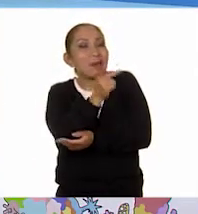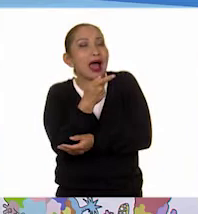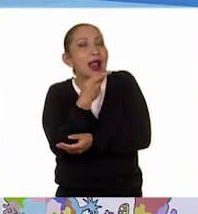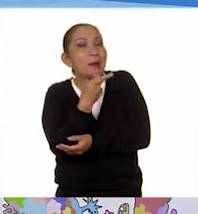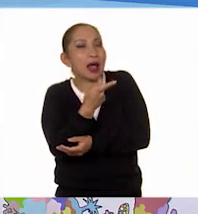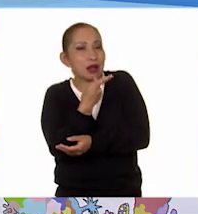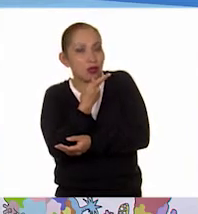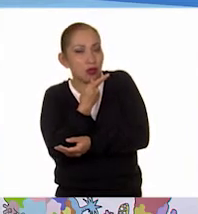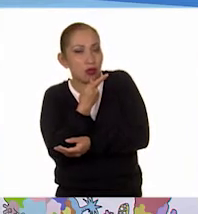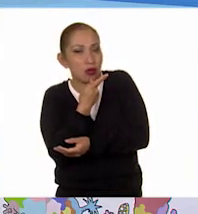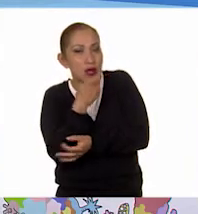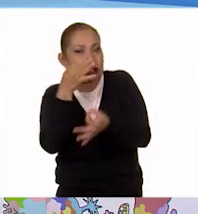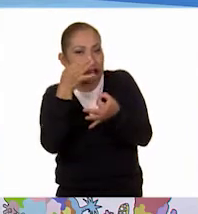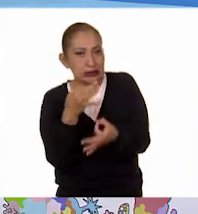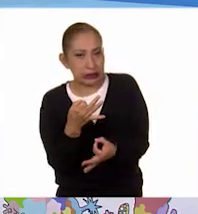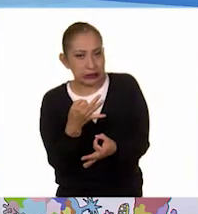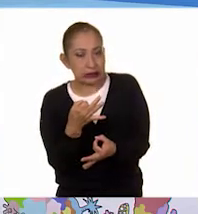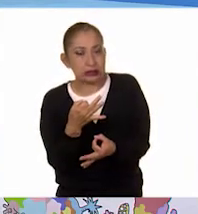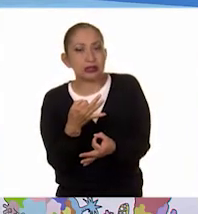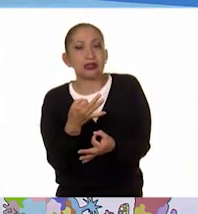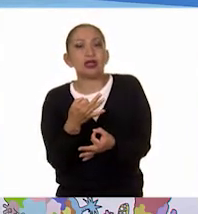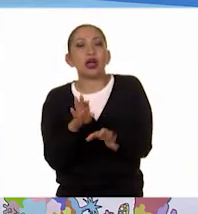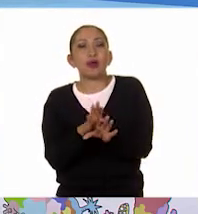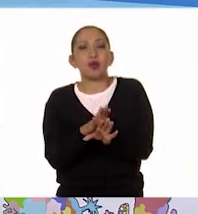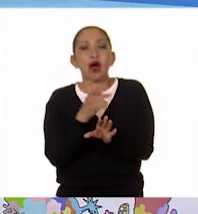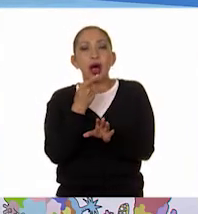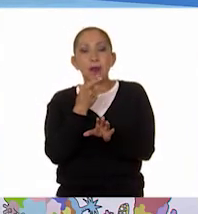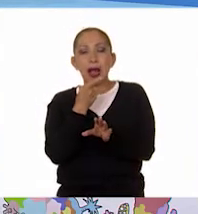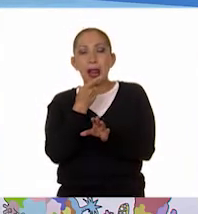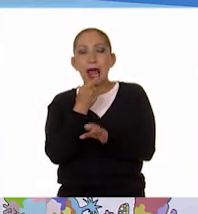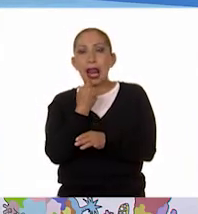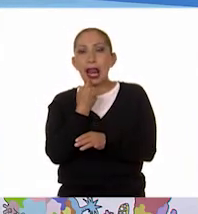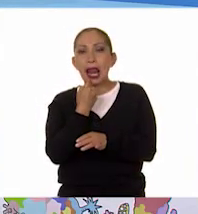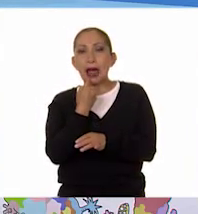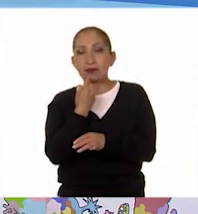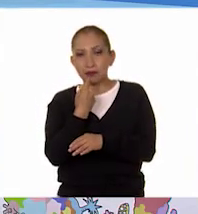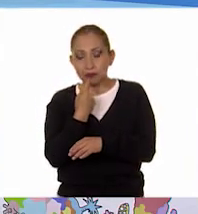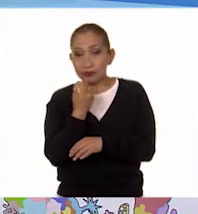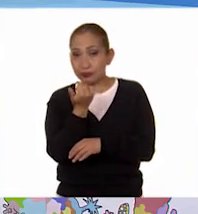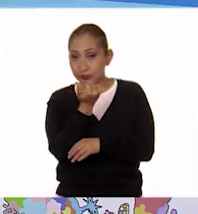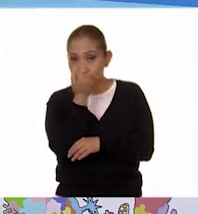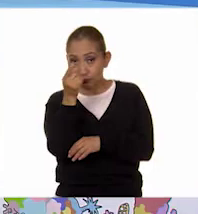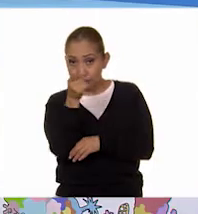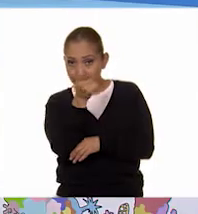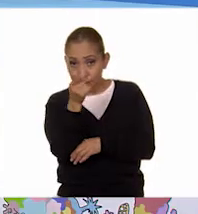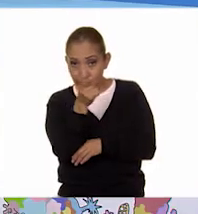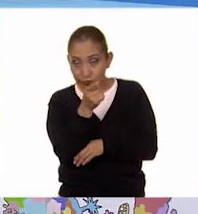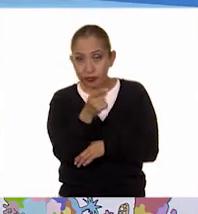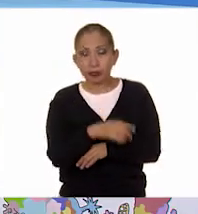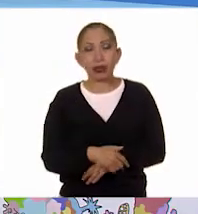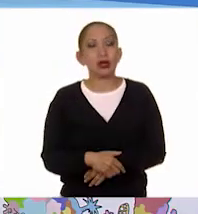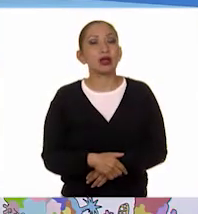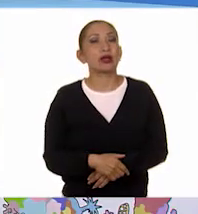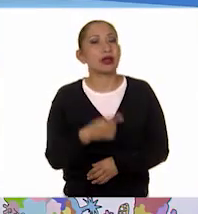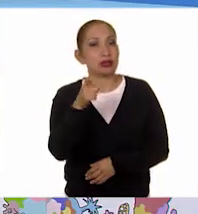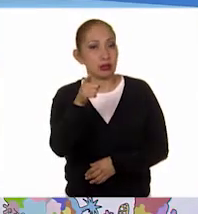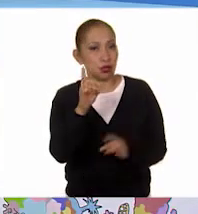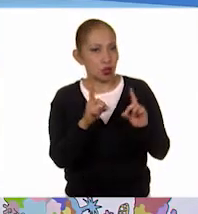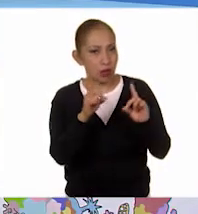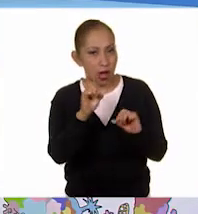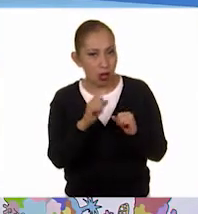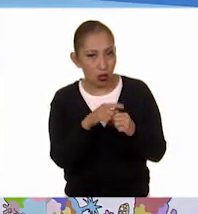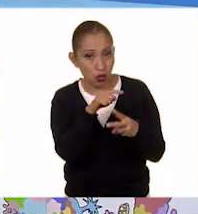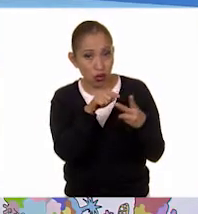palabra, es decir, el modo en que una lengua es hablada. Estudiantes en casa, María, ¿tienen alguna duda